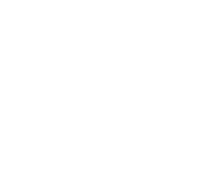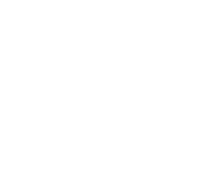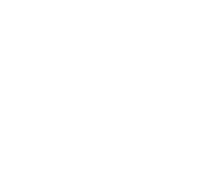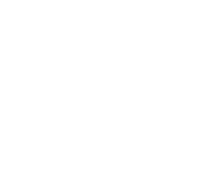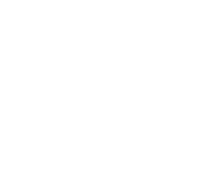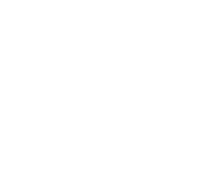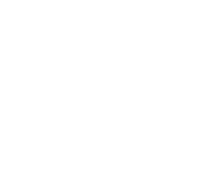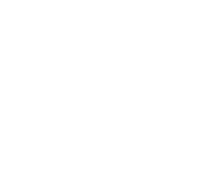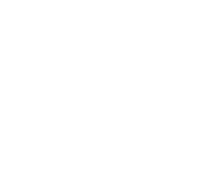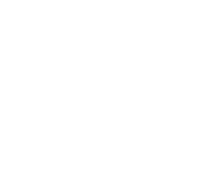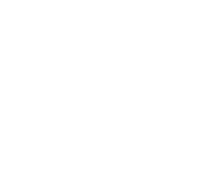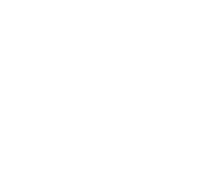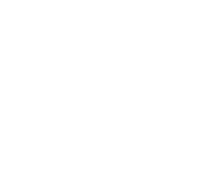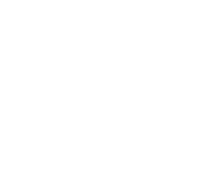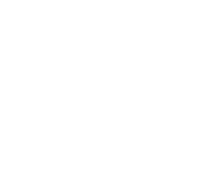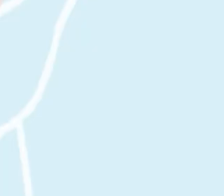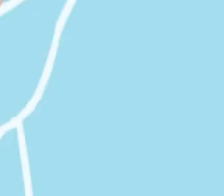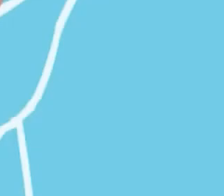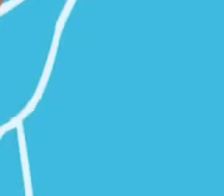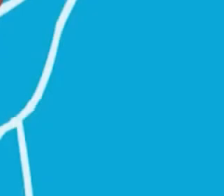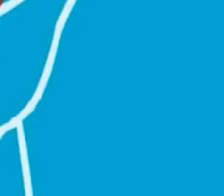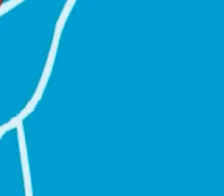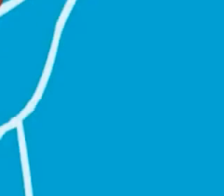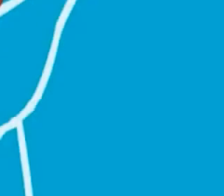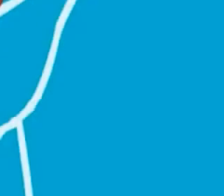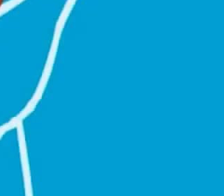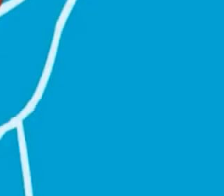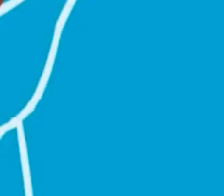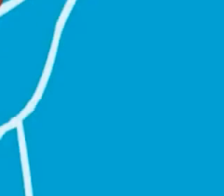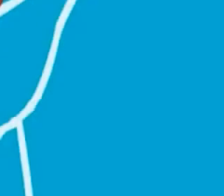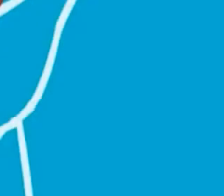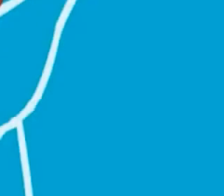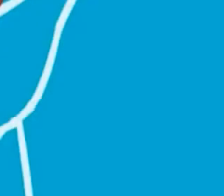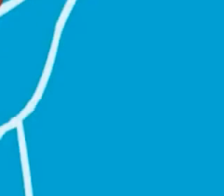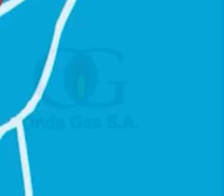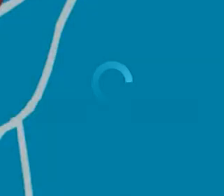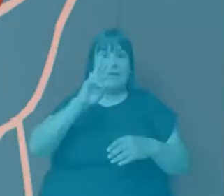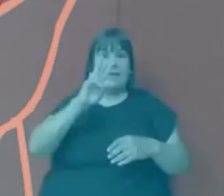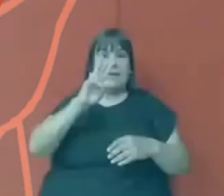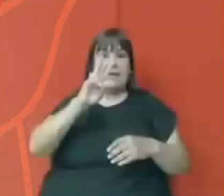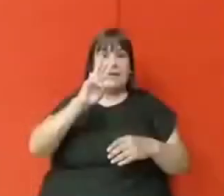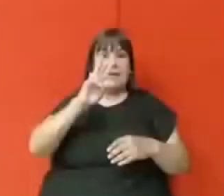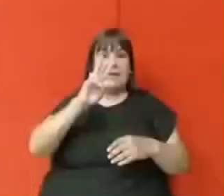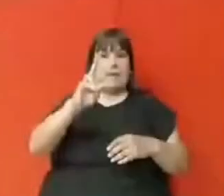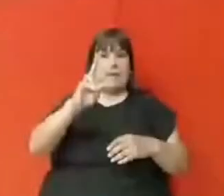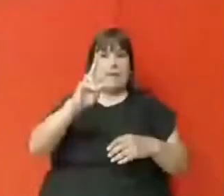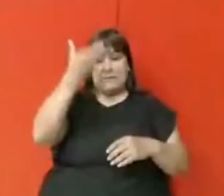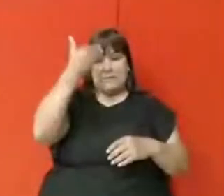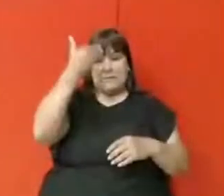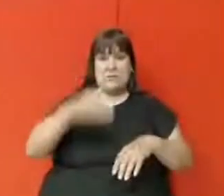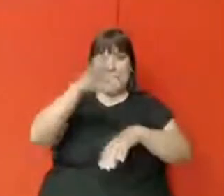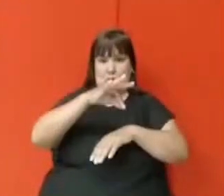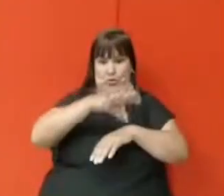Buenas tardes. Mi nombre es Mario Vivas, yo soy médico geriatra de Paraná, Entre Ríos. Antes de dar inicio a la